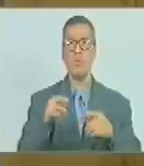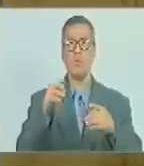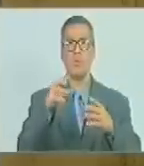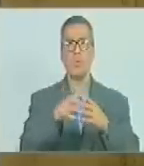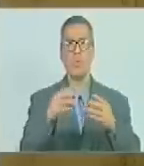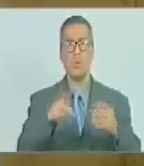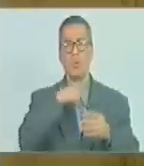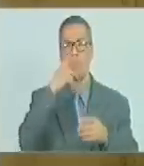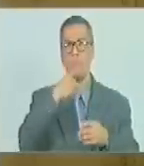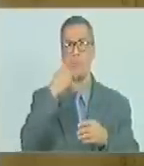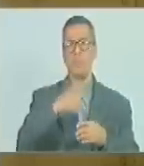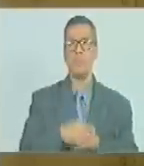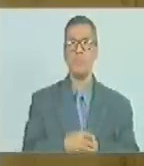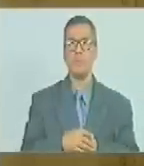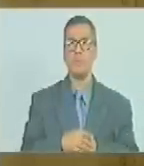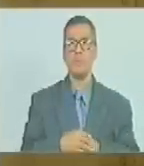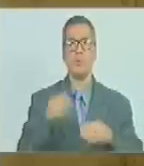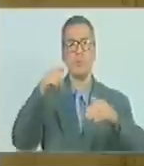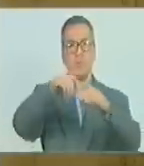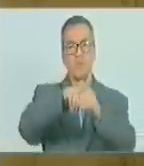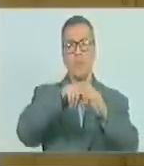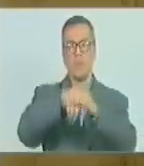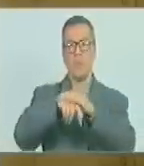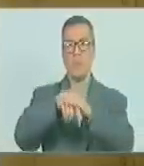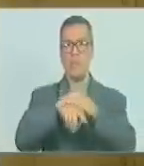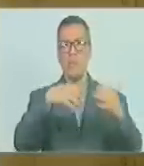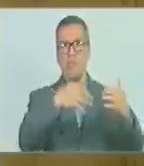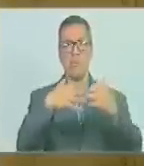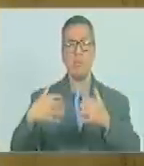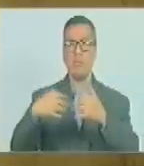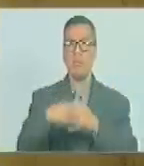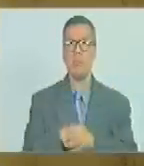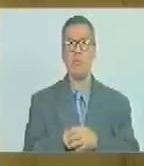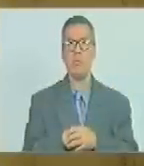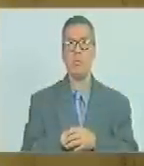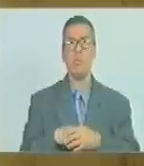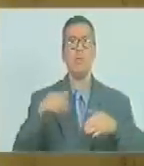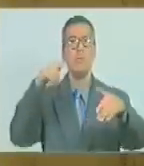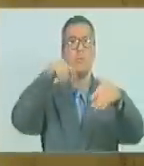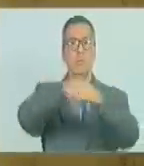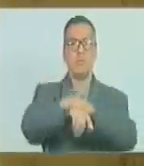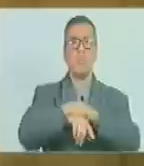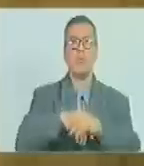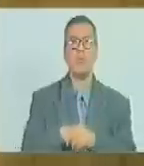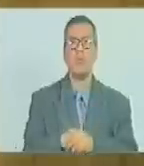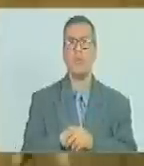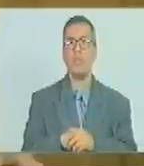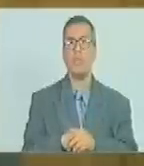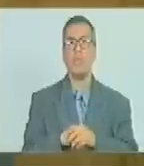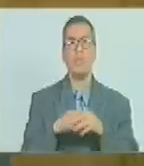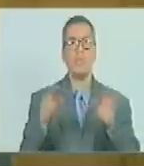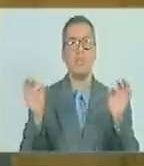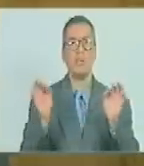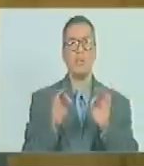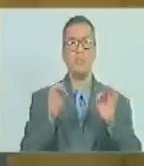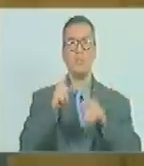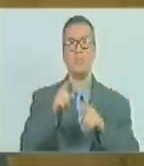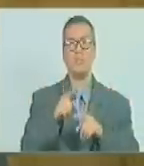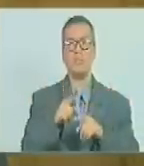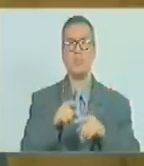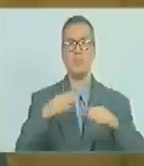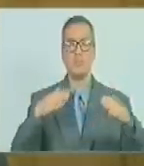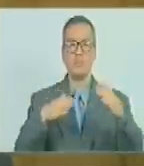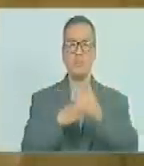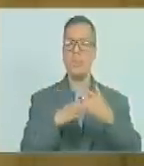despiadada política de injerencia, de guerras, de intervencionismo, sin ningún tipo de